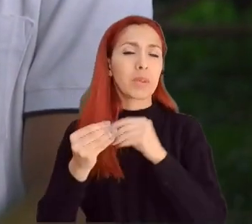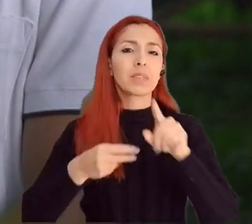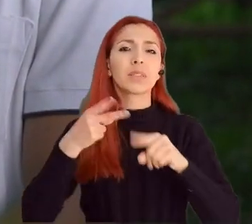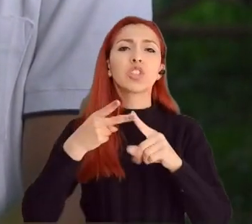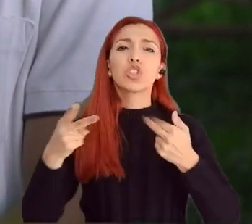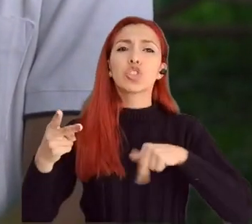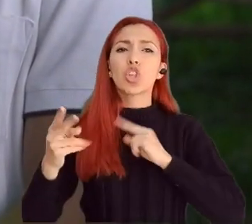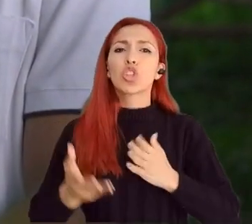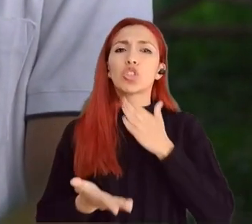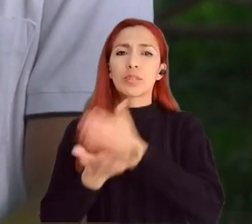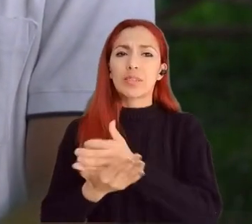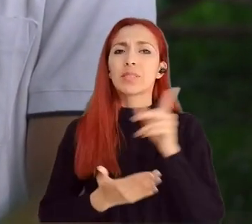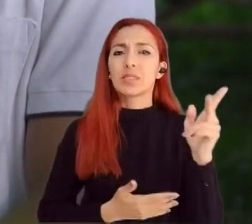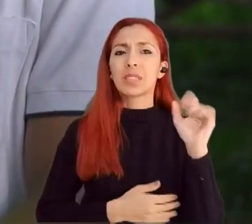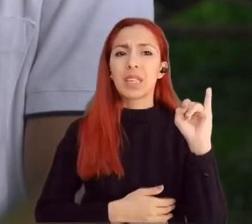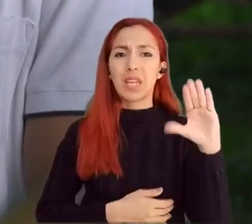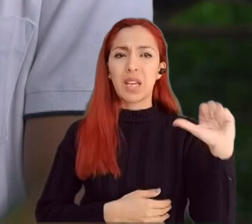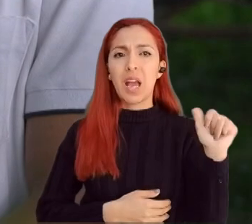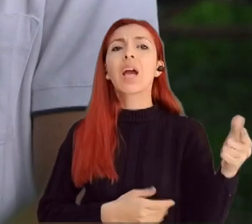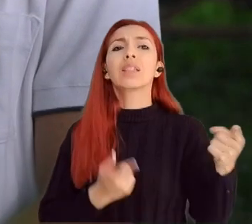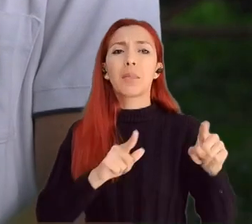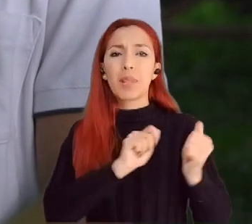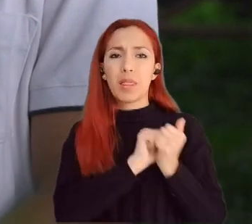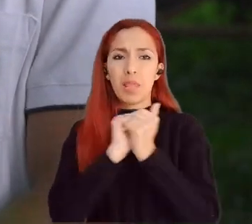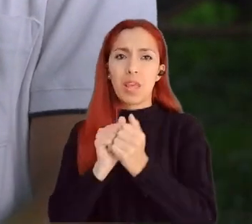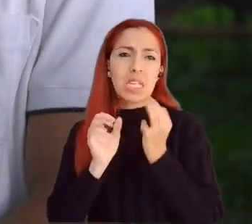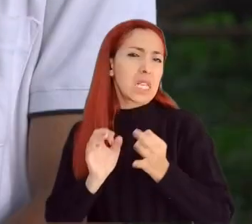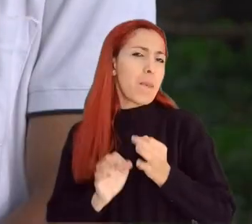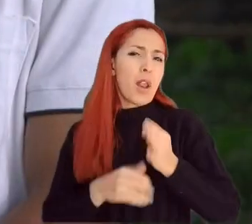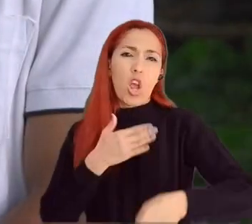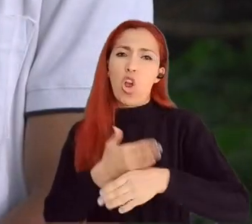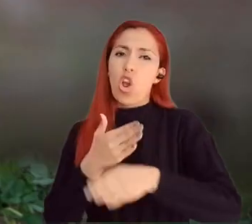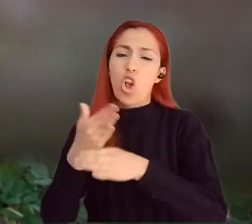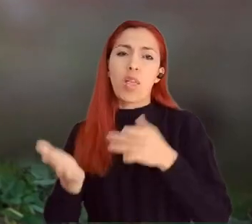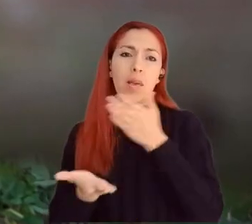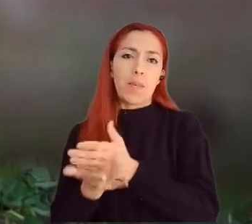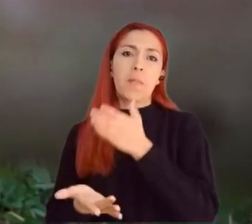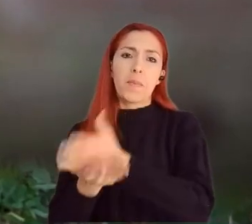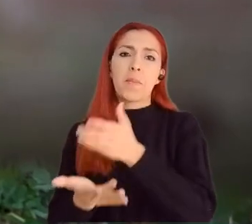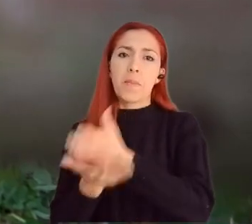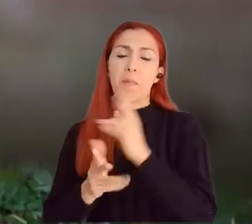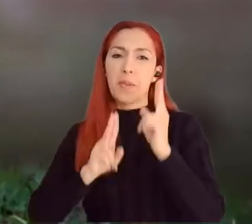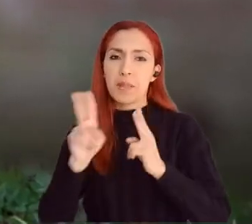sumamos la visita del ICA, el cual siempre está constantemente